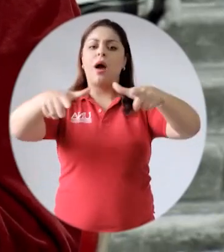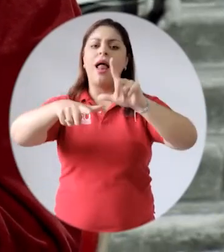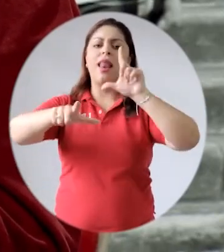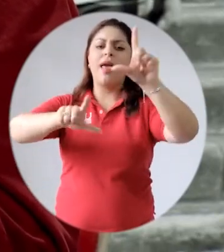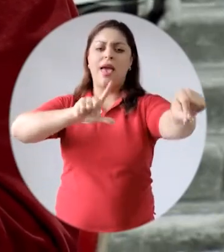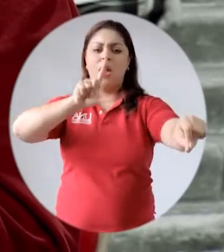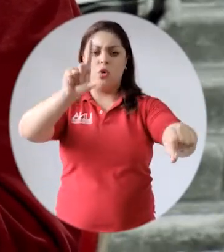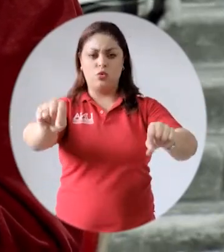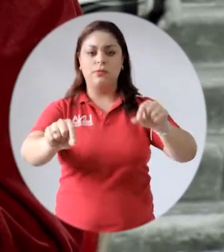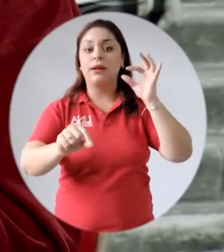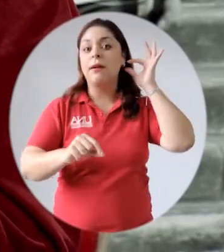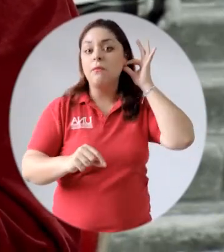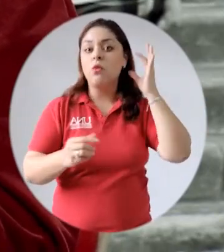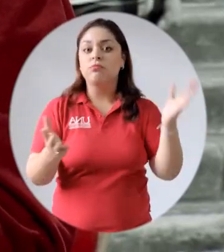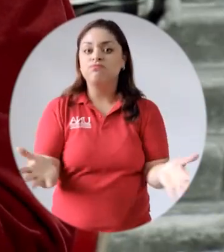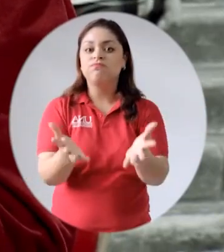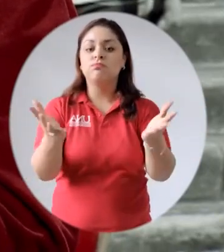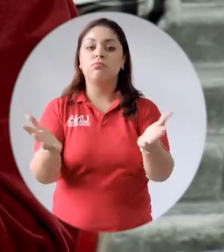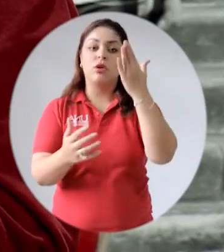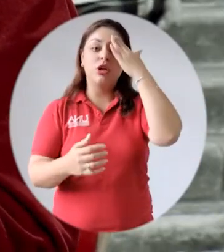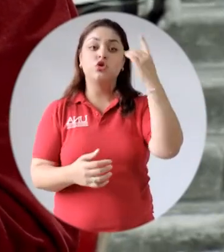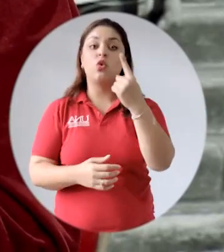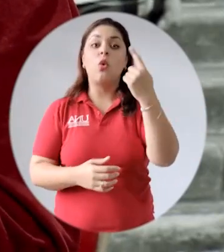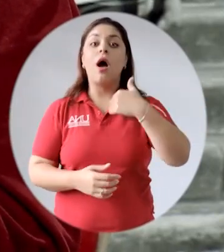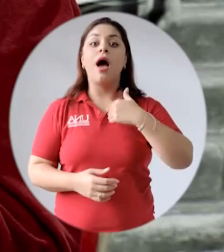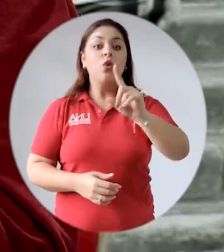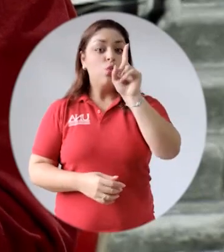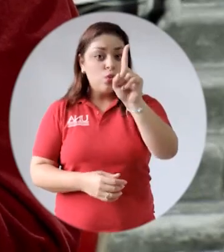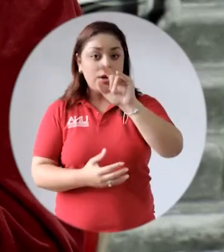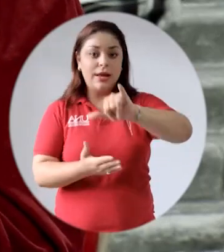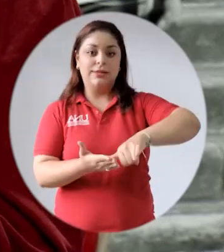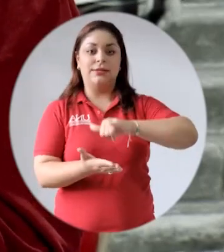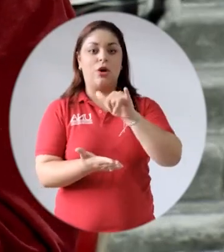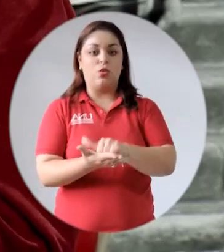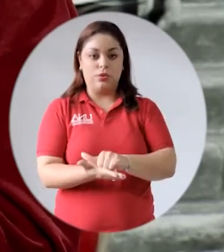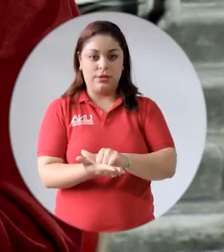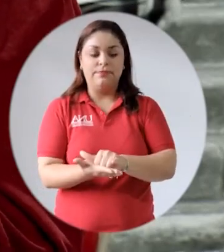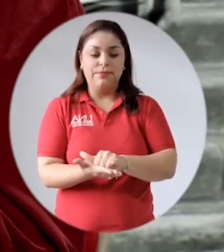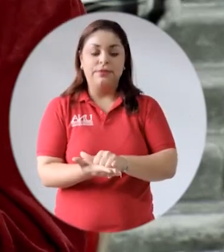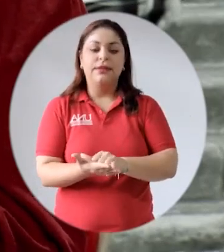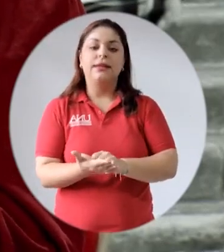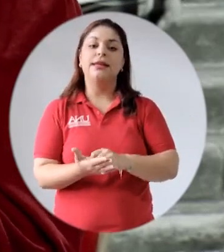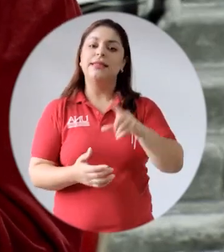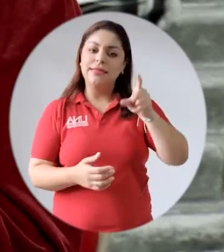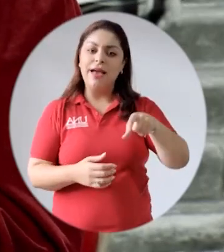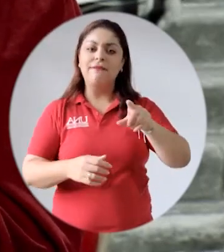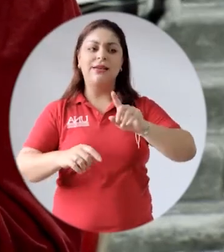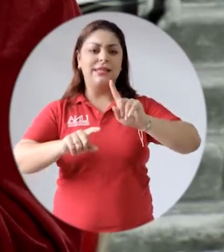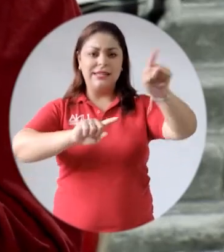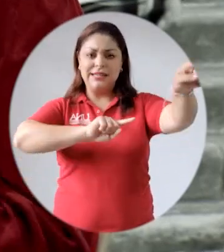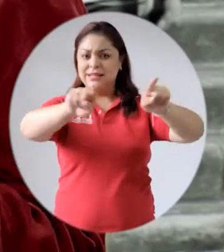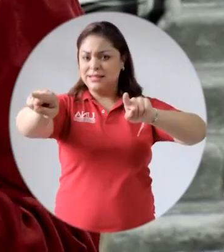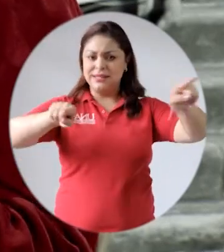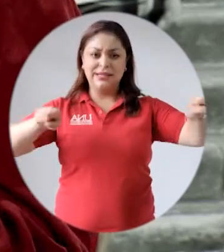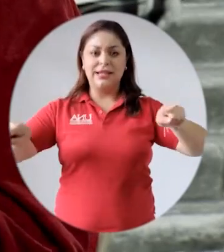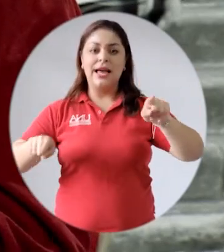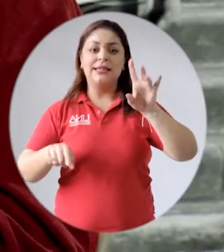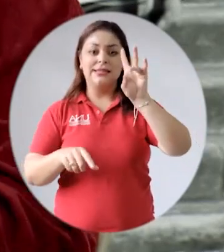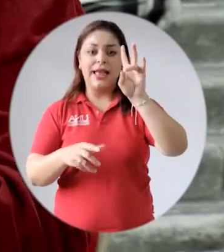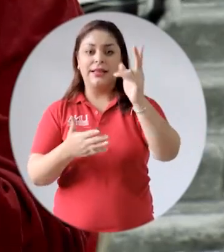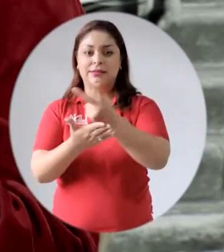se consideran negras, ¿verdad?, o afrodescendientes, ¿verdad? Tenemos eso. La encuesta abre un gran portillo. En una encuesta que hicimos nosotros reciente en el